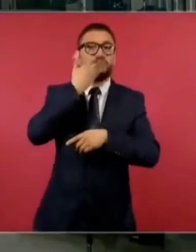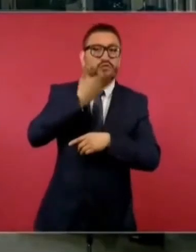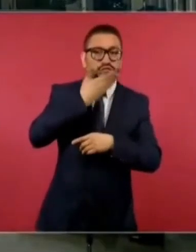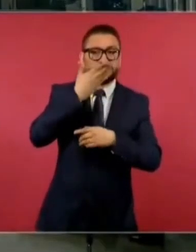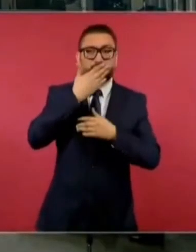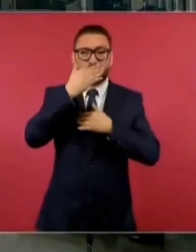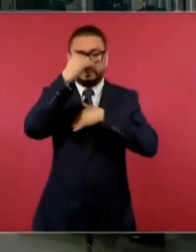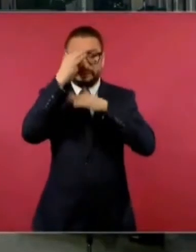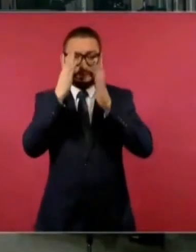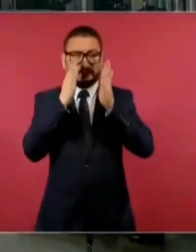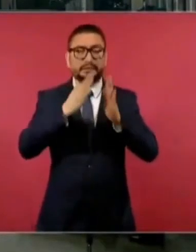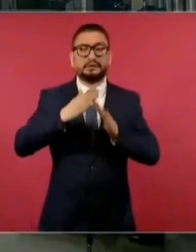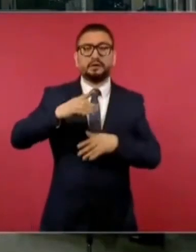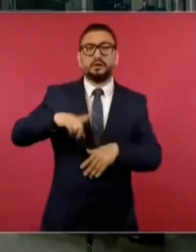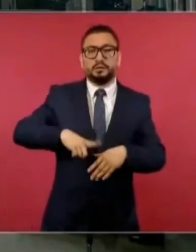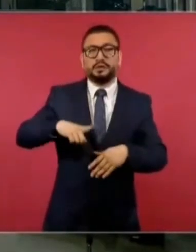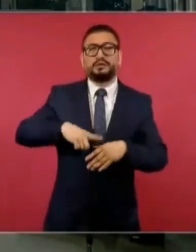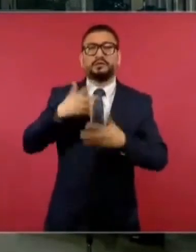privatizarlo todo